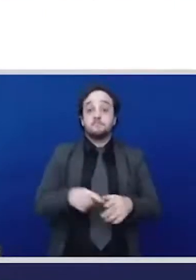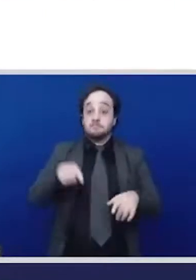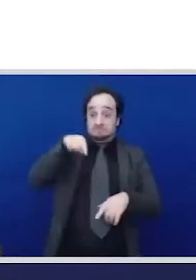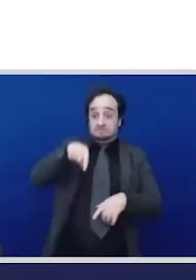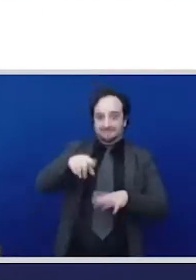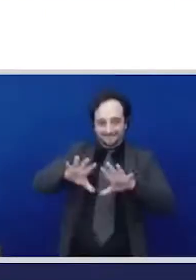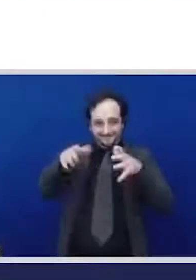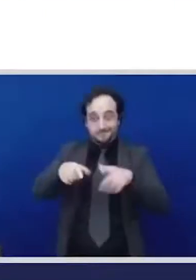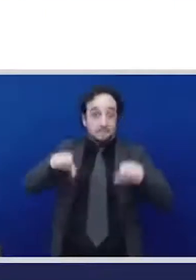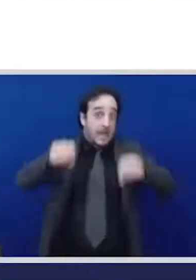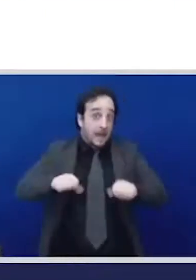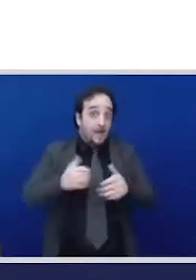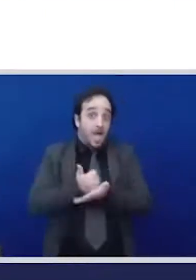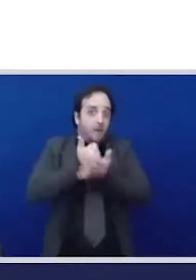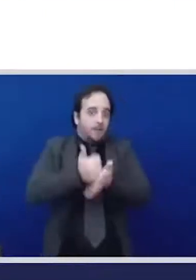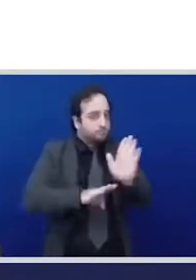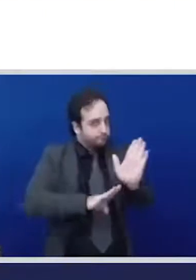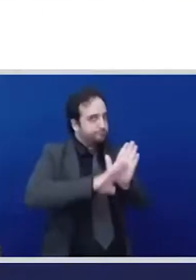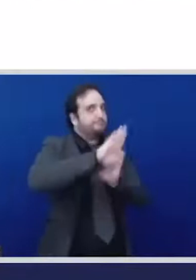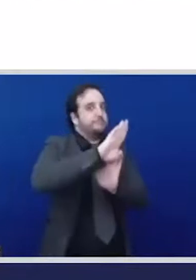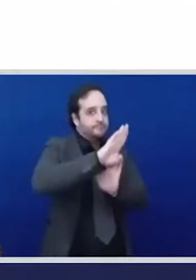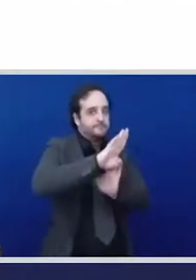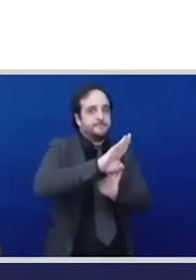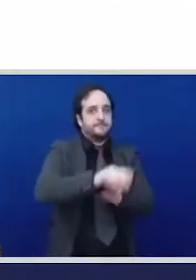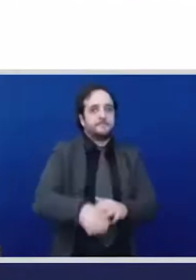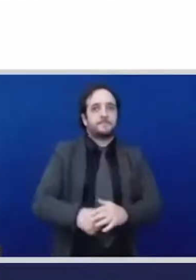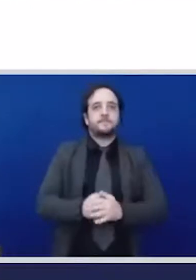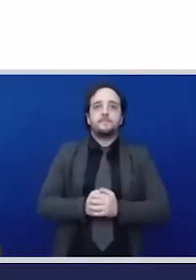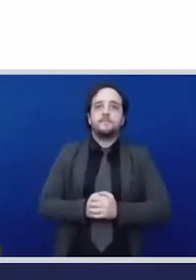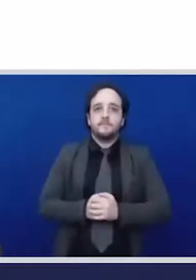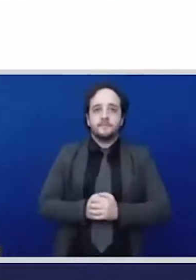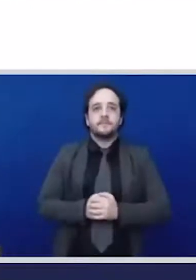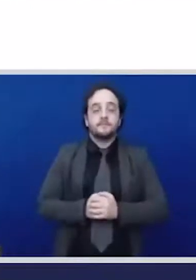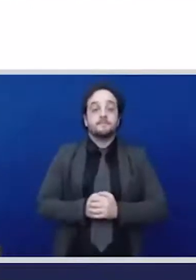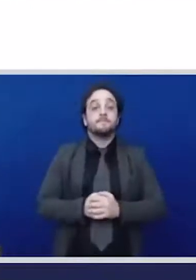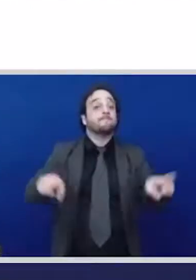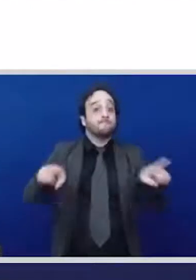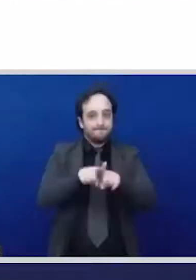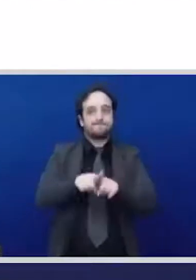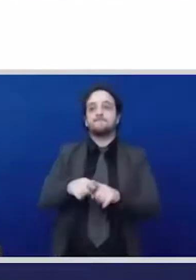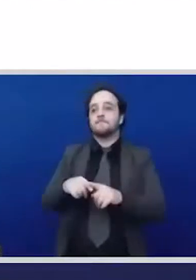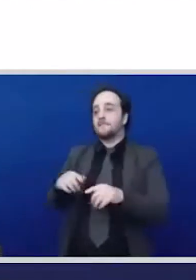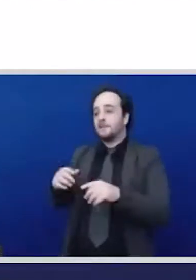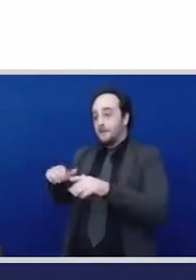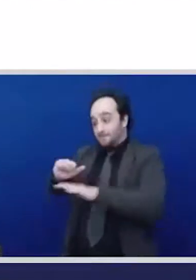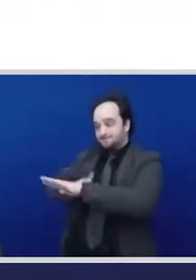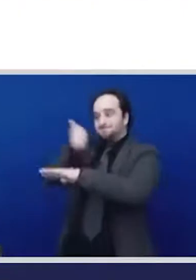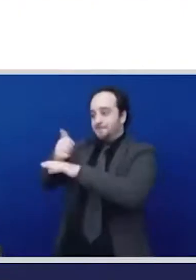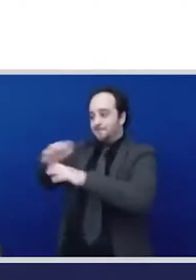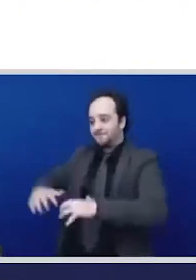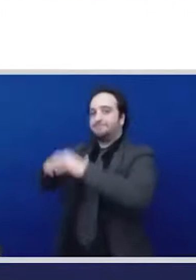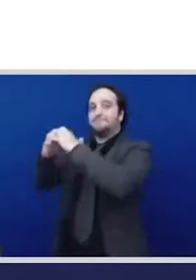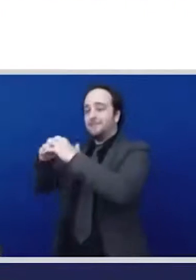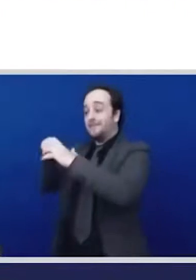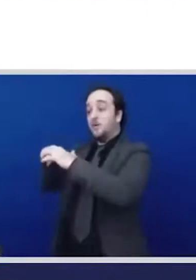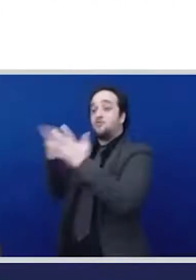reconfiguración de las cadenas globales de valor también está generando un espacio de incertidumbre. Incluso las mujeres que participan de forma subordinada